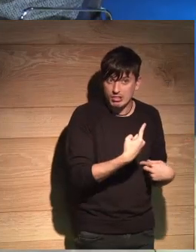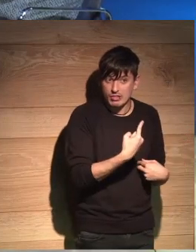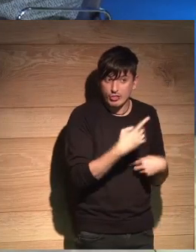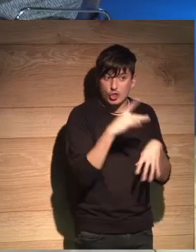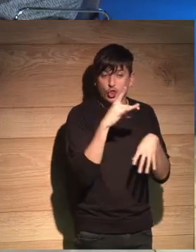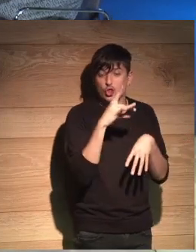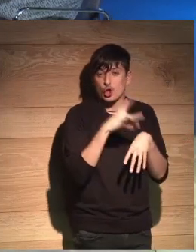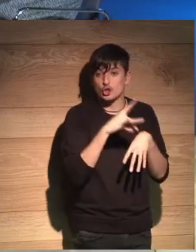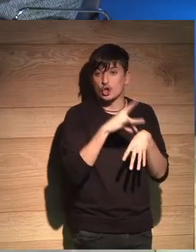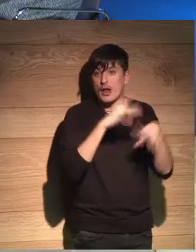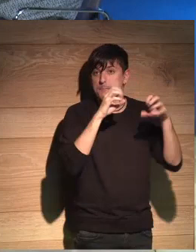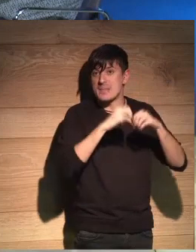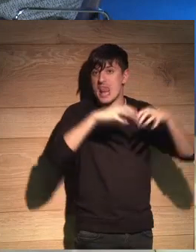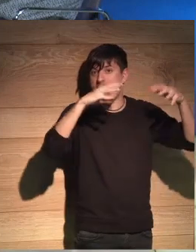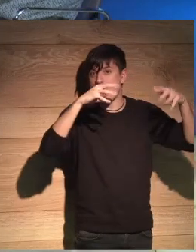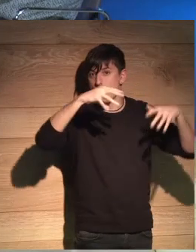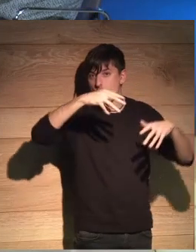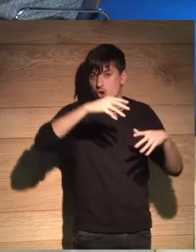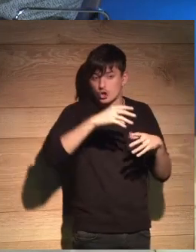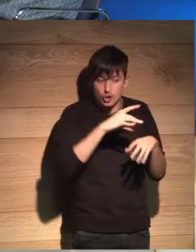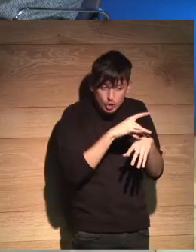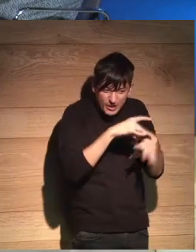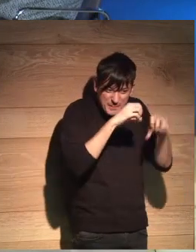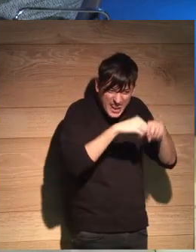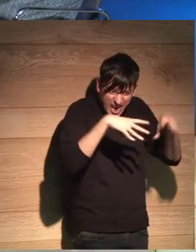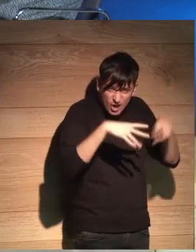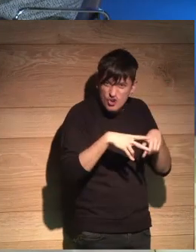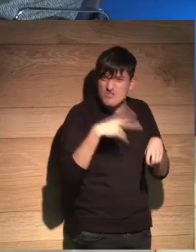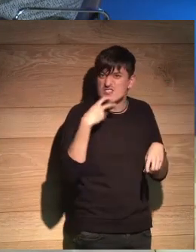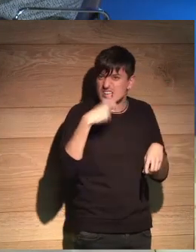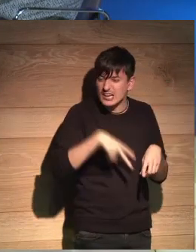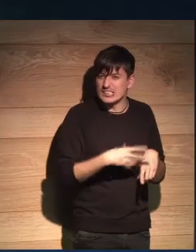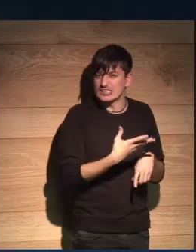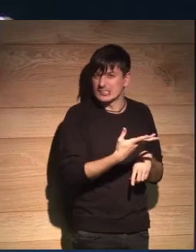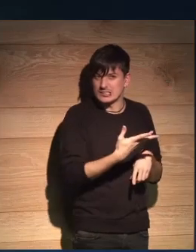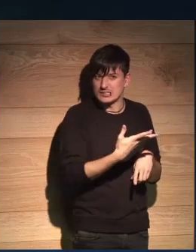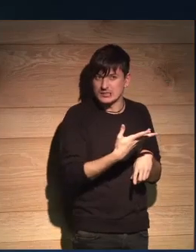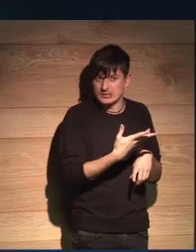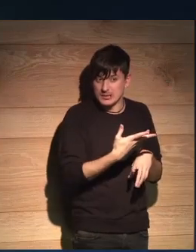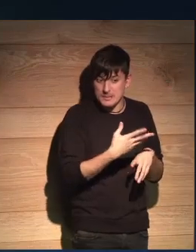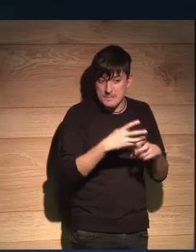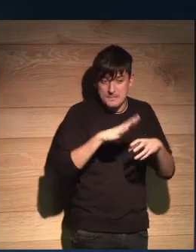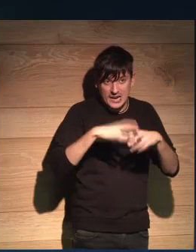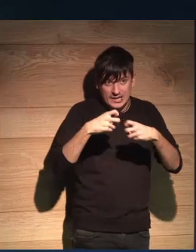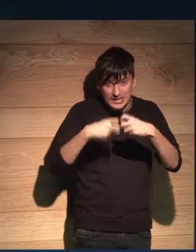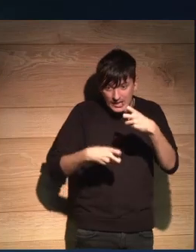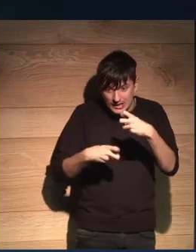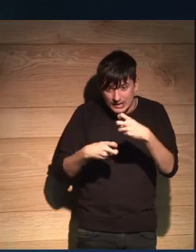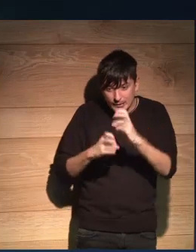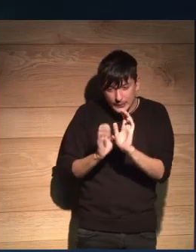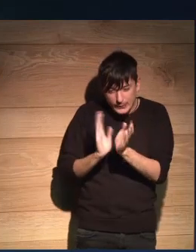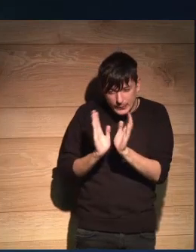doctora Milagro. Claro, en toda la primera página. La doctora Milagro era que le daba, para recuperarse de la lesión, placenta de